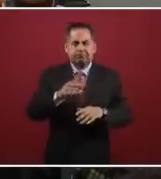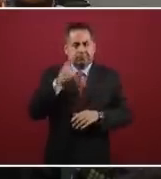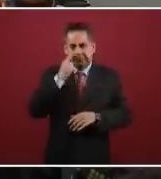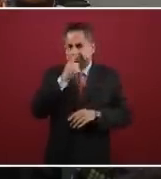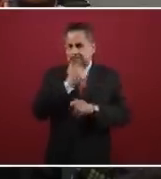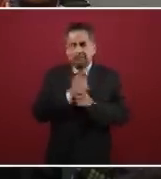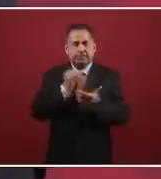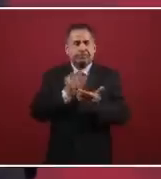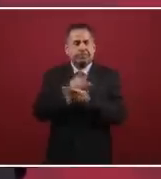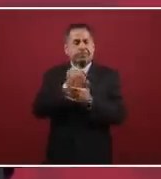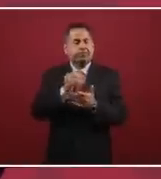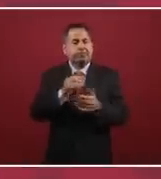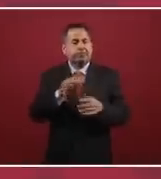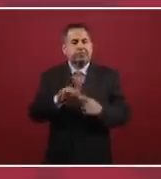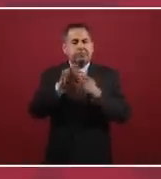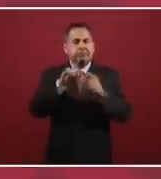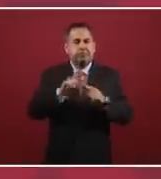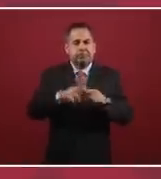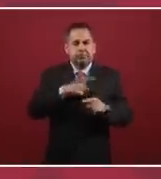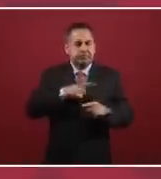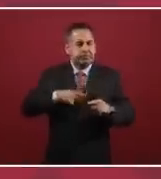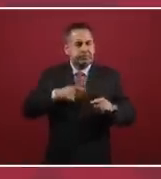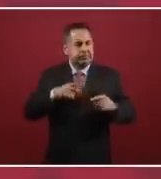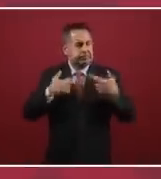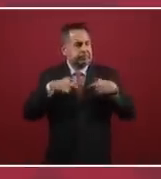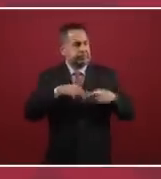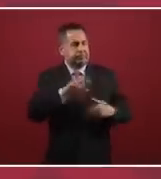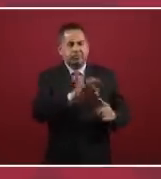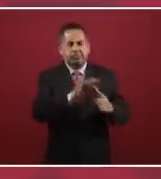quién debe representarlos.